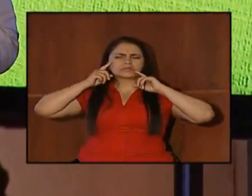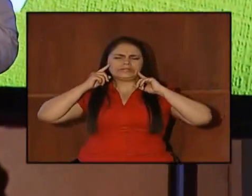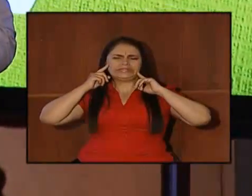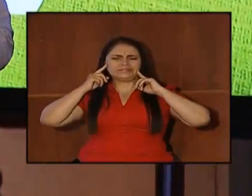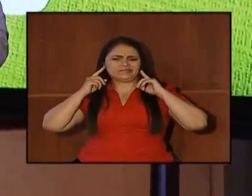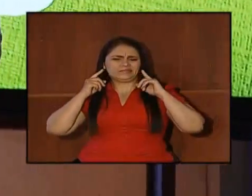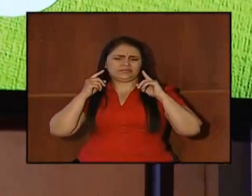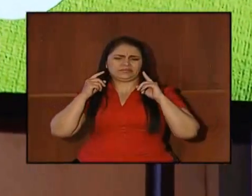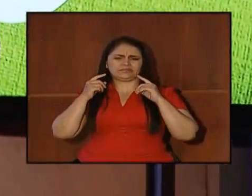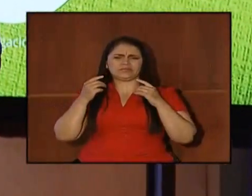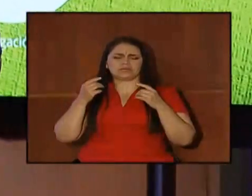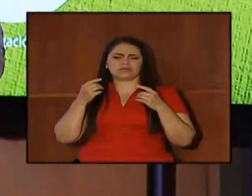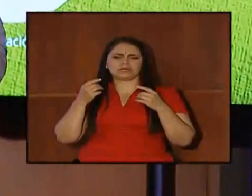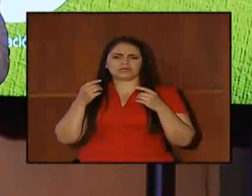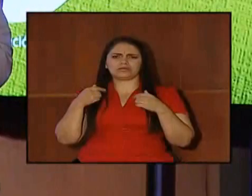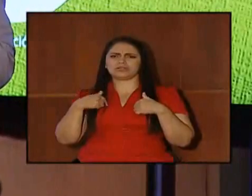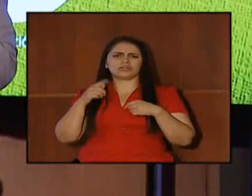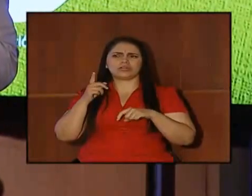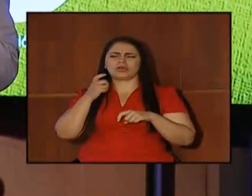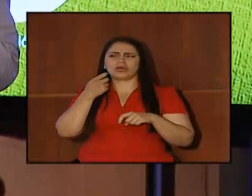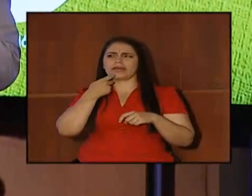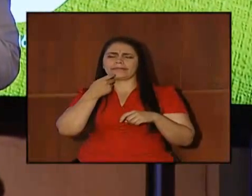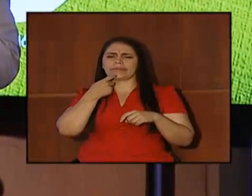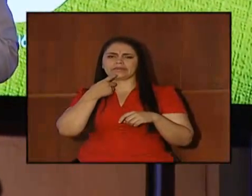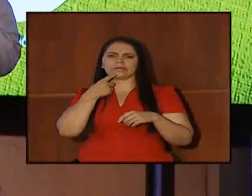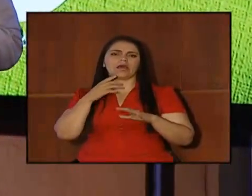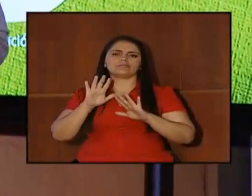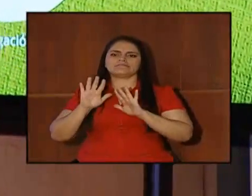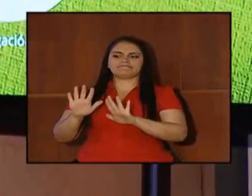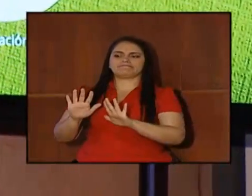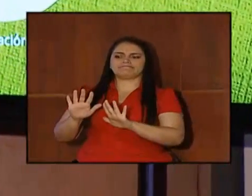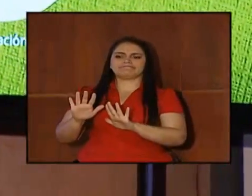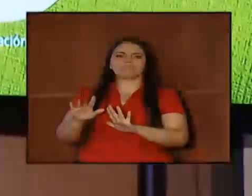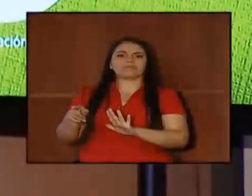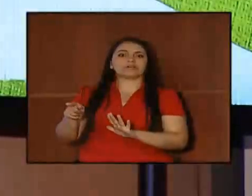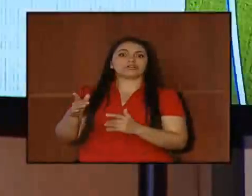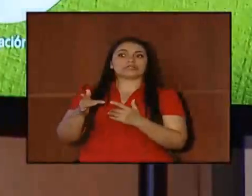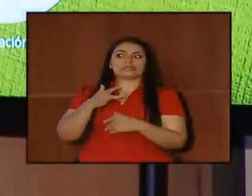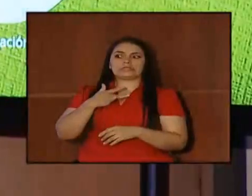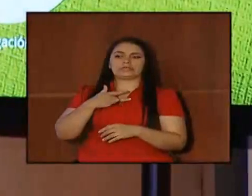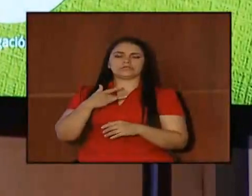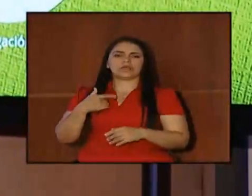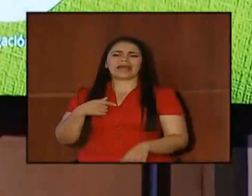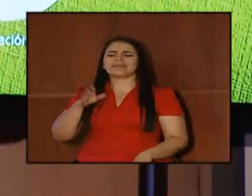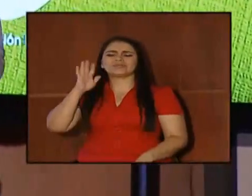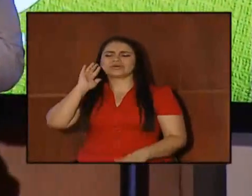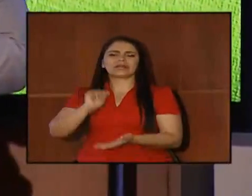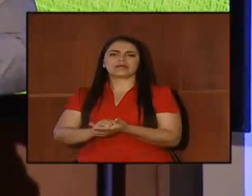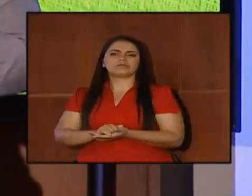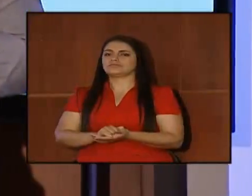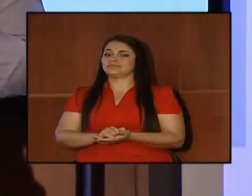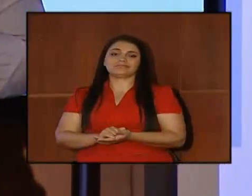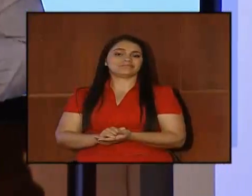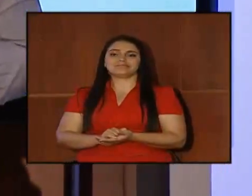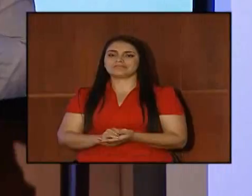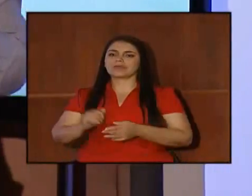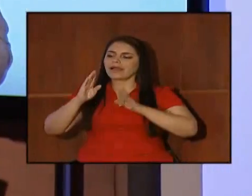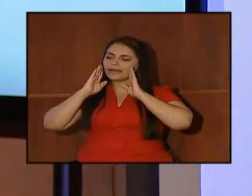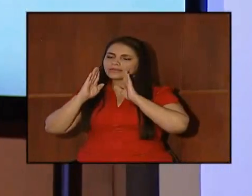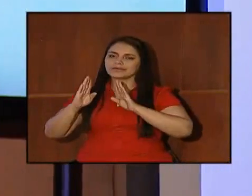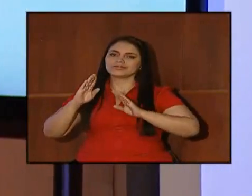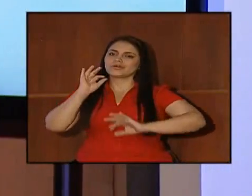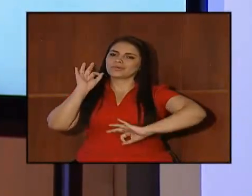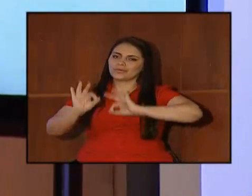cuando dice estoy incómodo, ¿sí? Porque ellos son los que están sintiendo, nosotros en ese momento no estamos sintiendo. Entonces